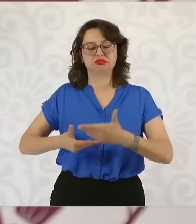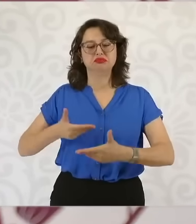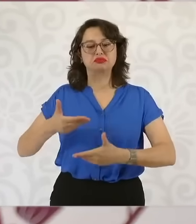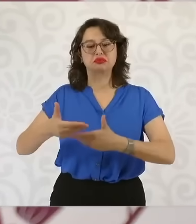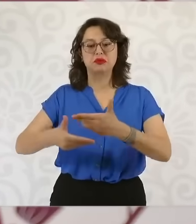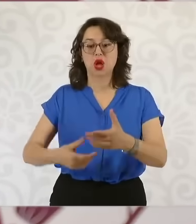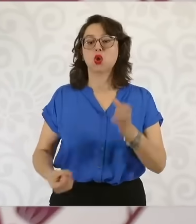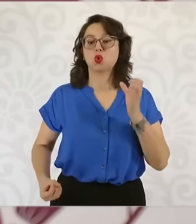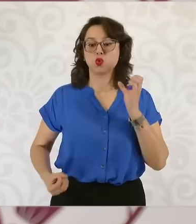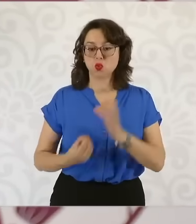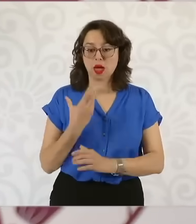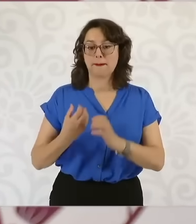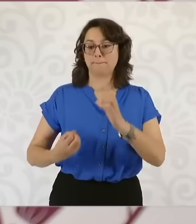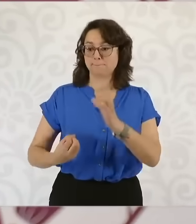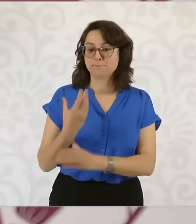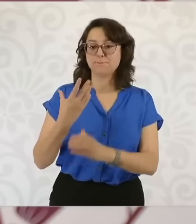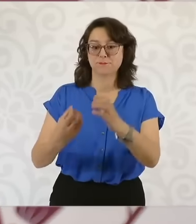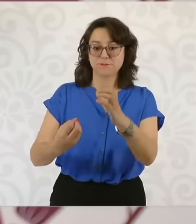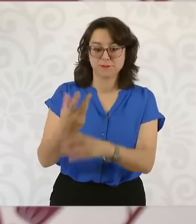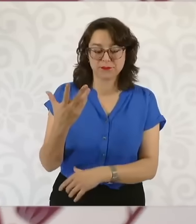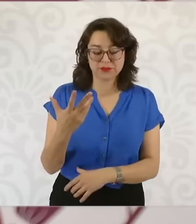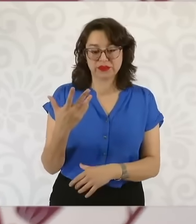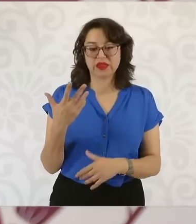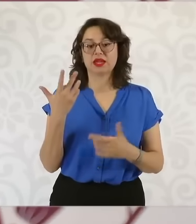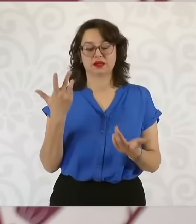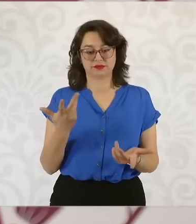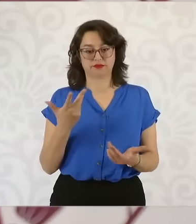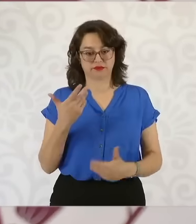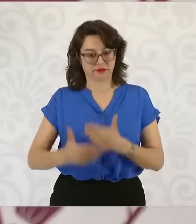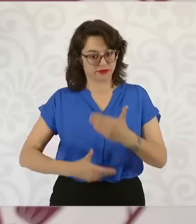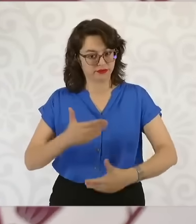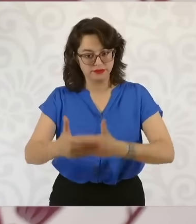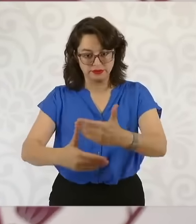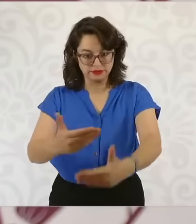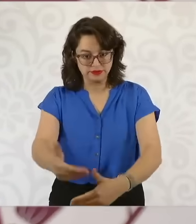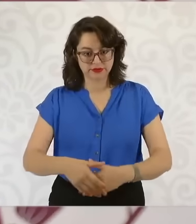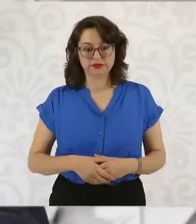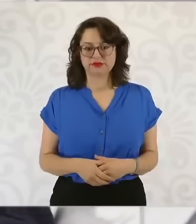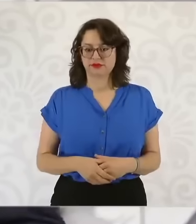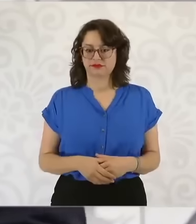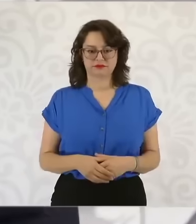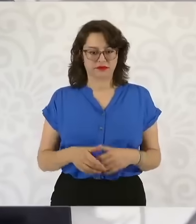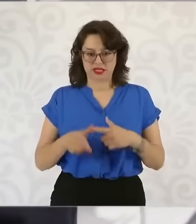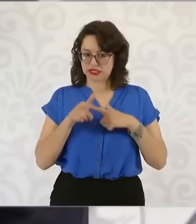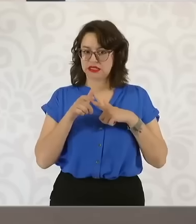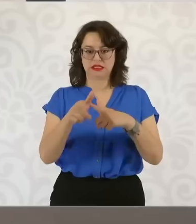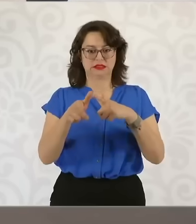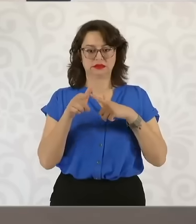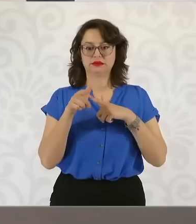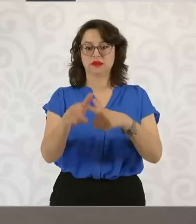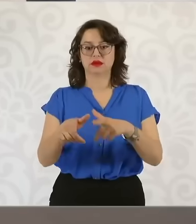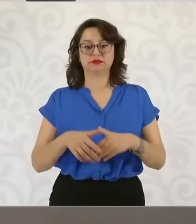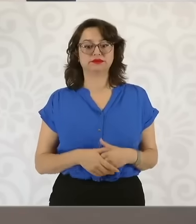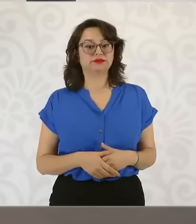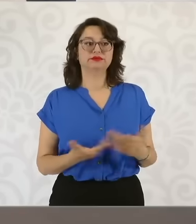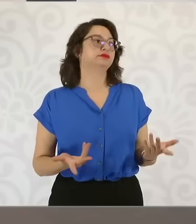abrir nuevos procesos y se va a ir adelante. No hay que detenerse. Y en este caso, ¿de qué empresas